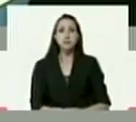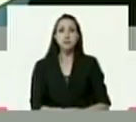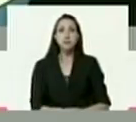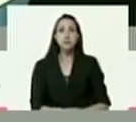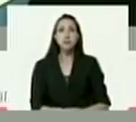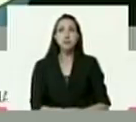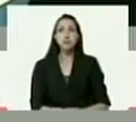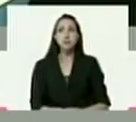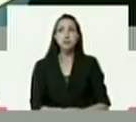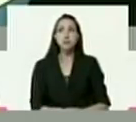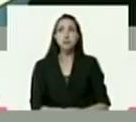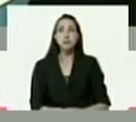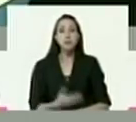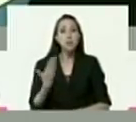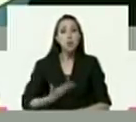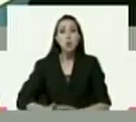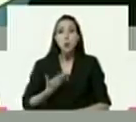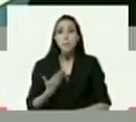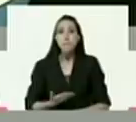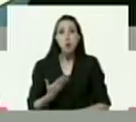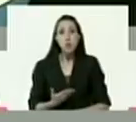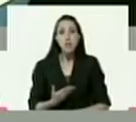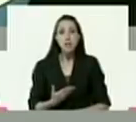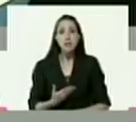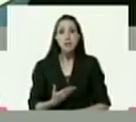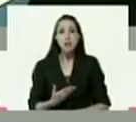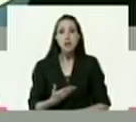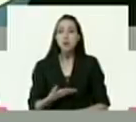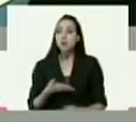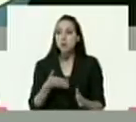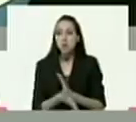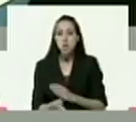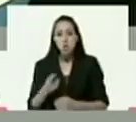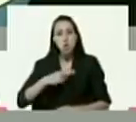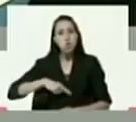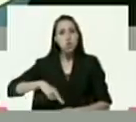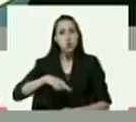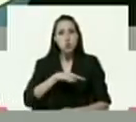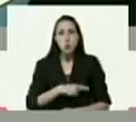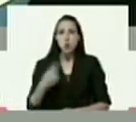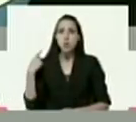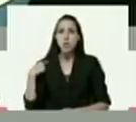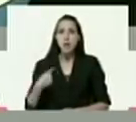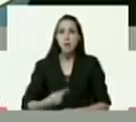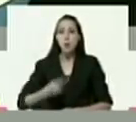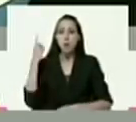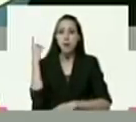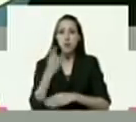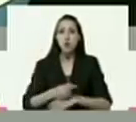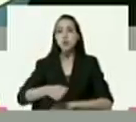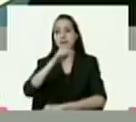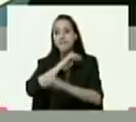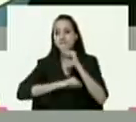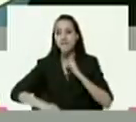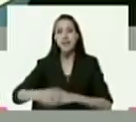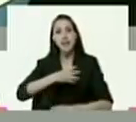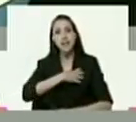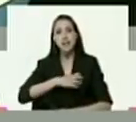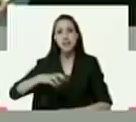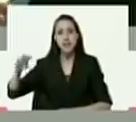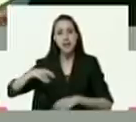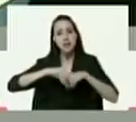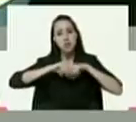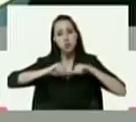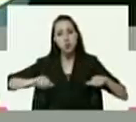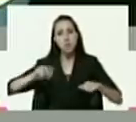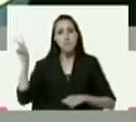Extendido allí, pero lo importante, en todo caso, es que nosotros tenemos la obligación de defender el territorio venezolano y